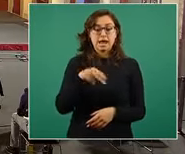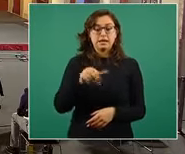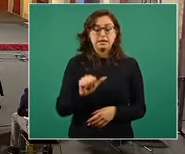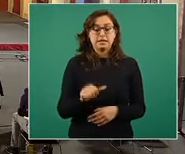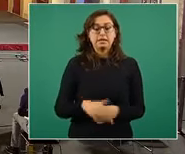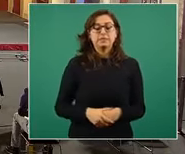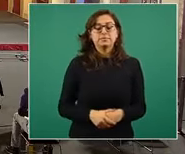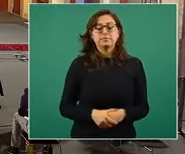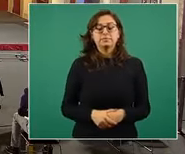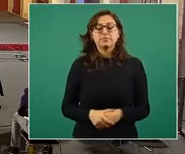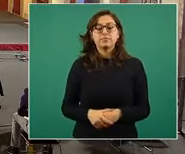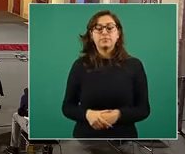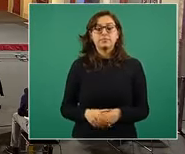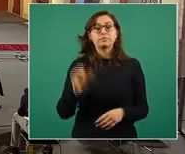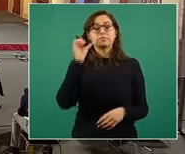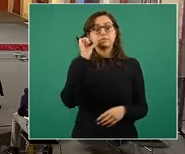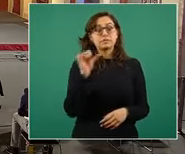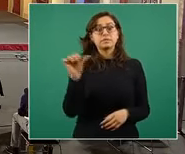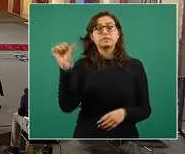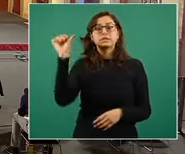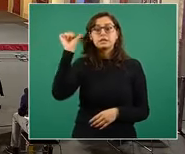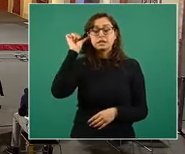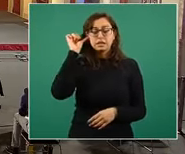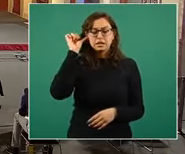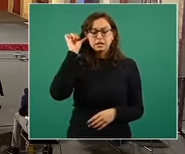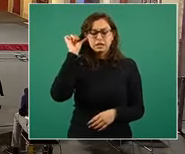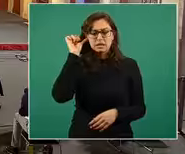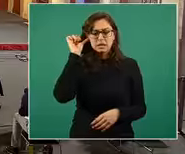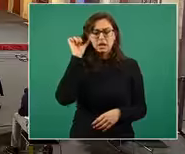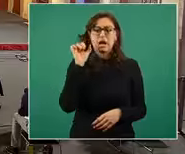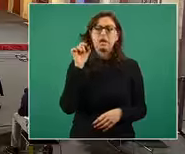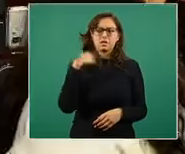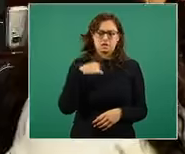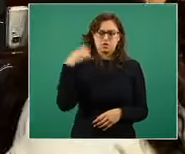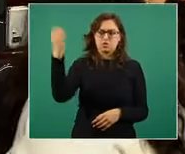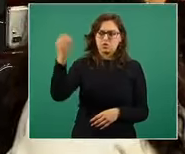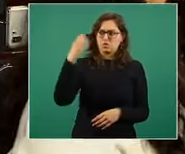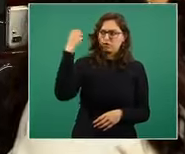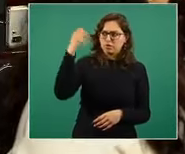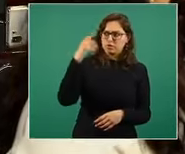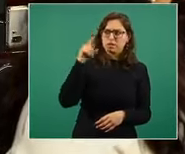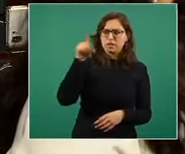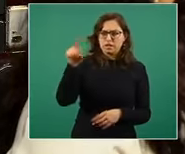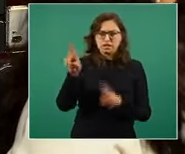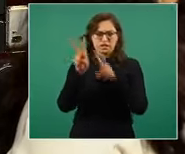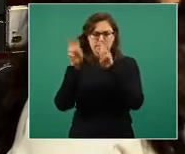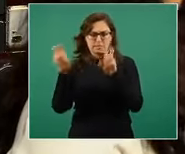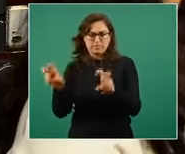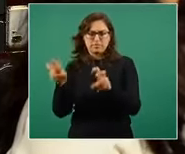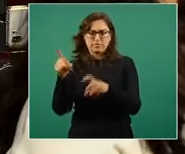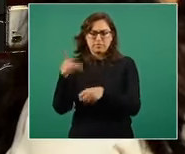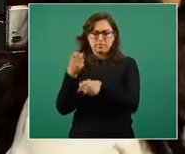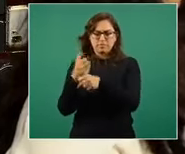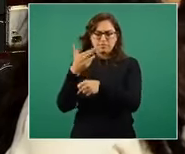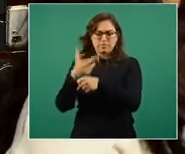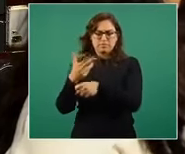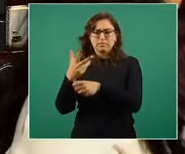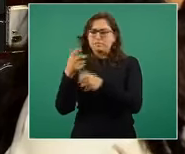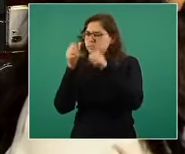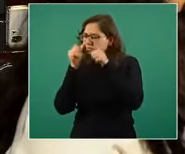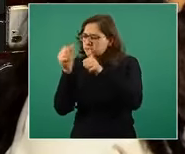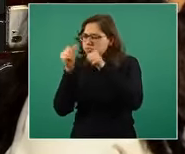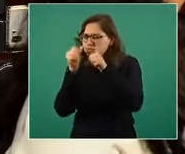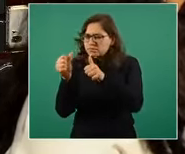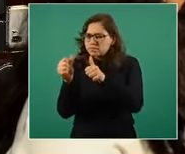preguntar, pude ver la sesión conjunta de la Academia Nacional de Medicina y la Secretaría de Salud, ya no alcancé a